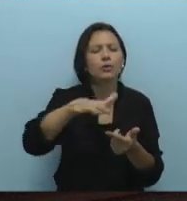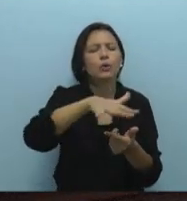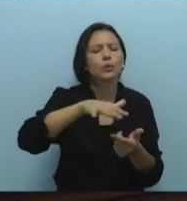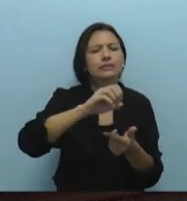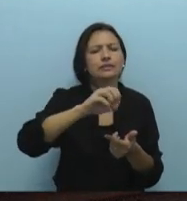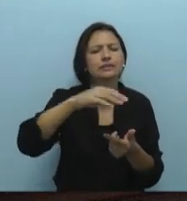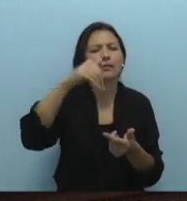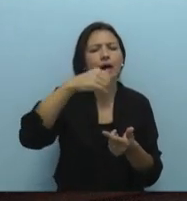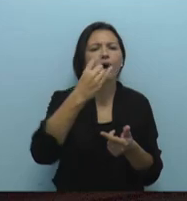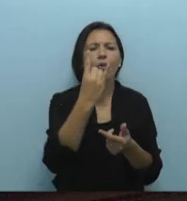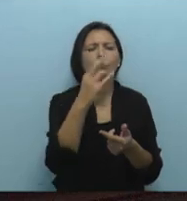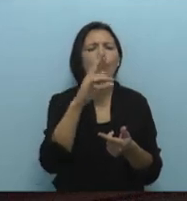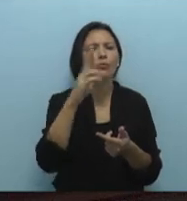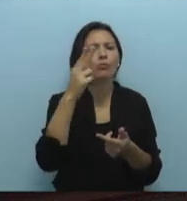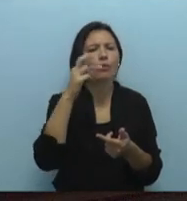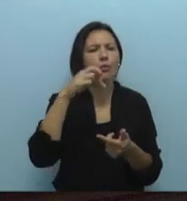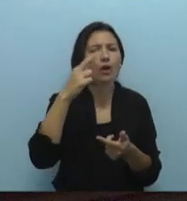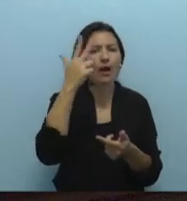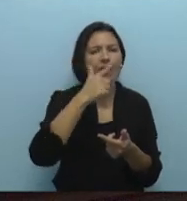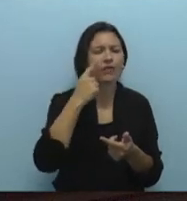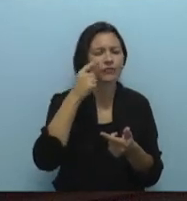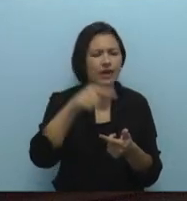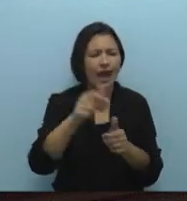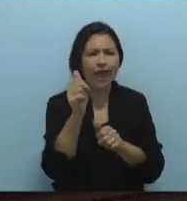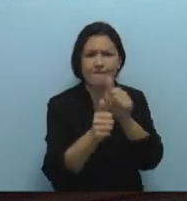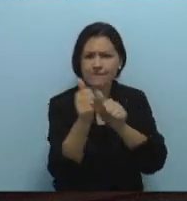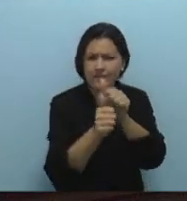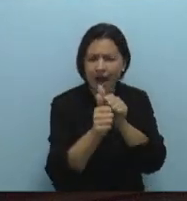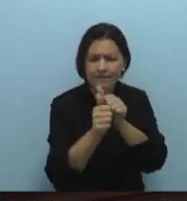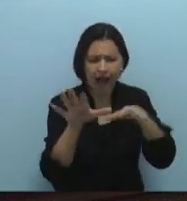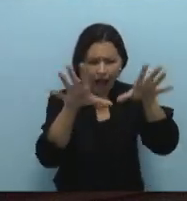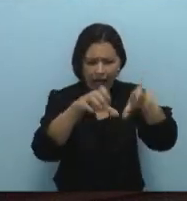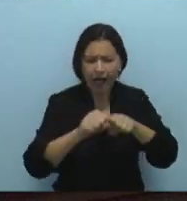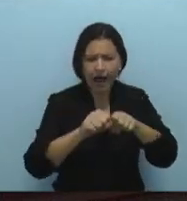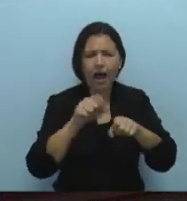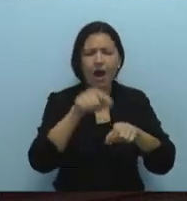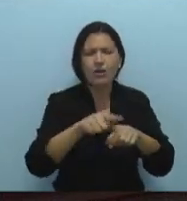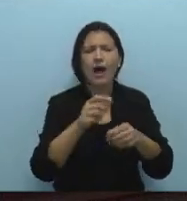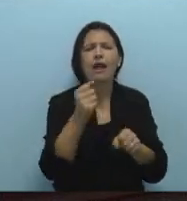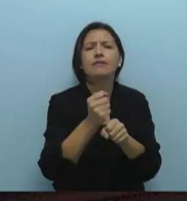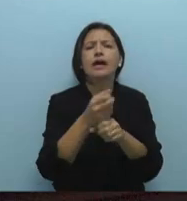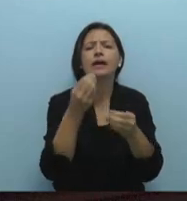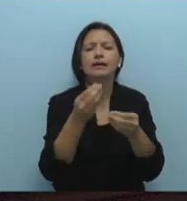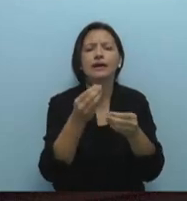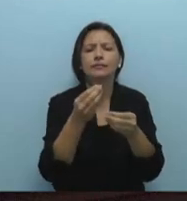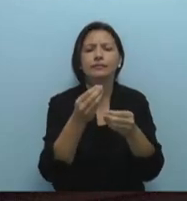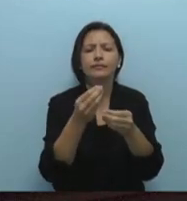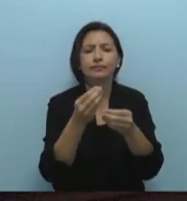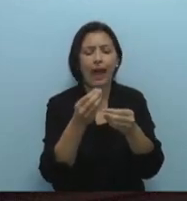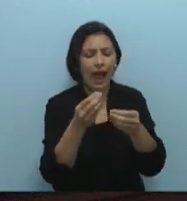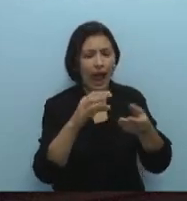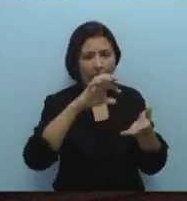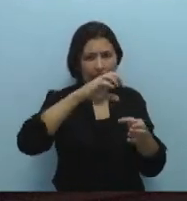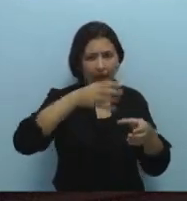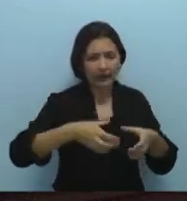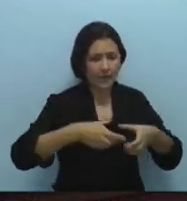una fábrica que estaba abandonada y que gracias a la recuperación de esa fábrica, ahora lo que hacen es transformar tapitas que